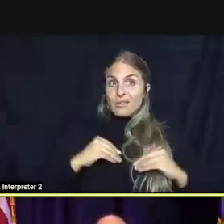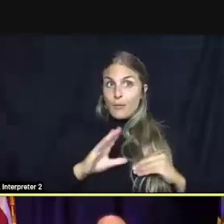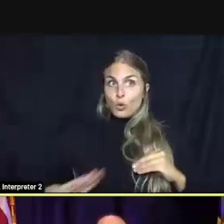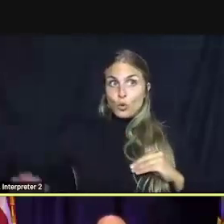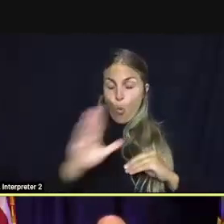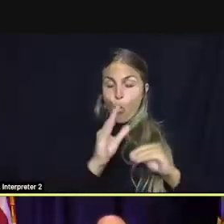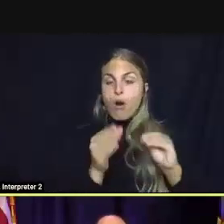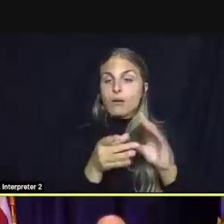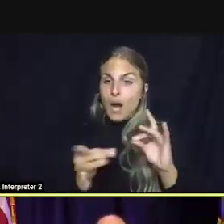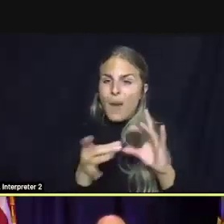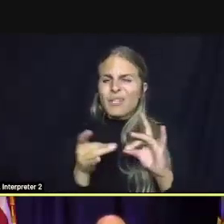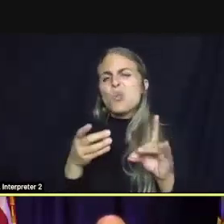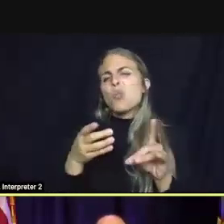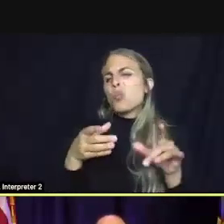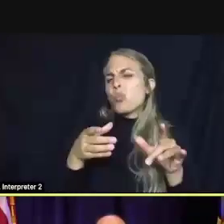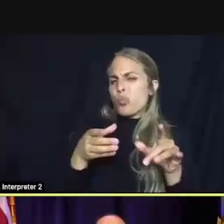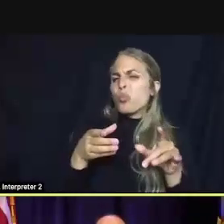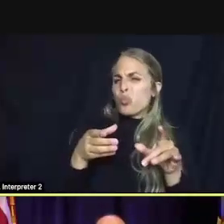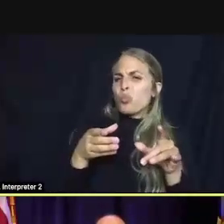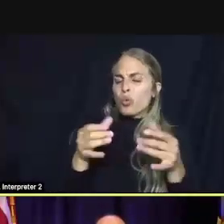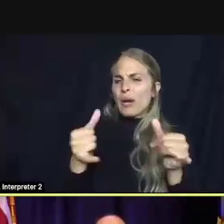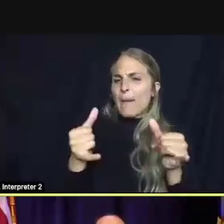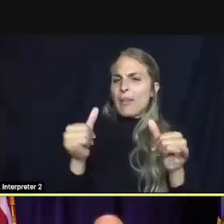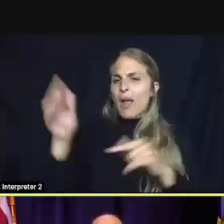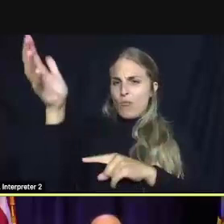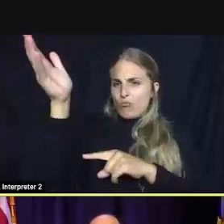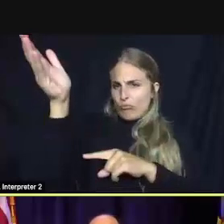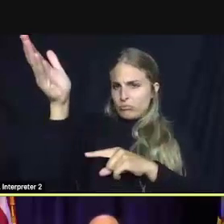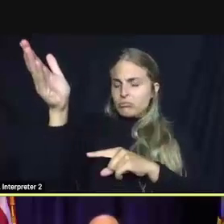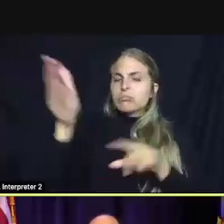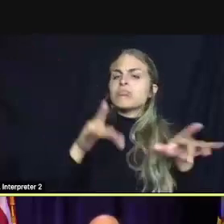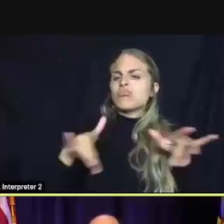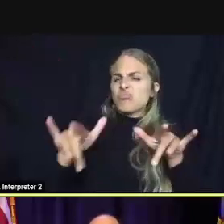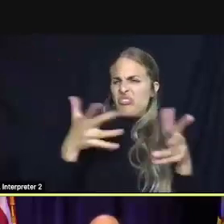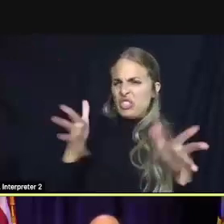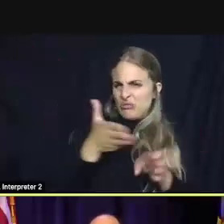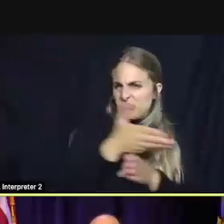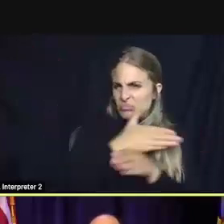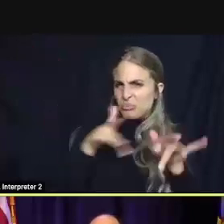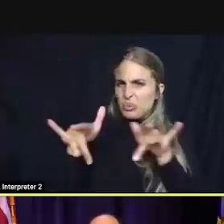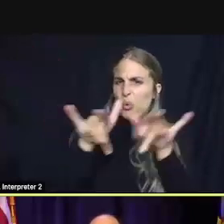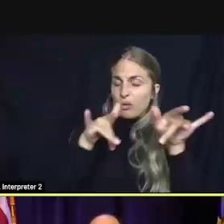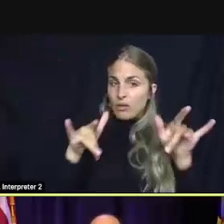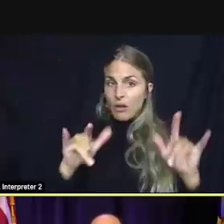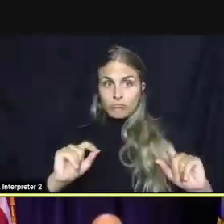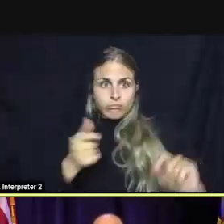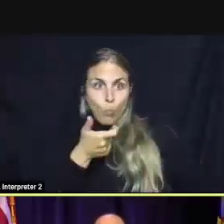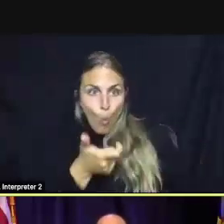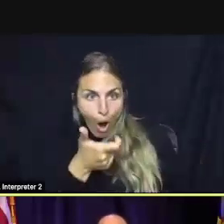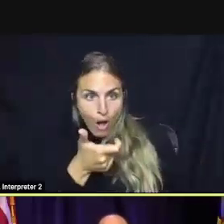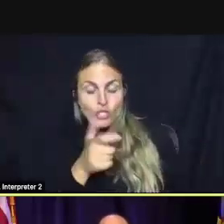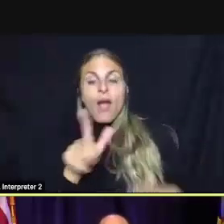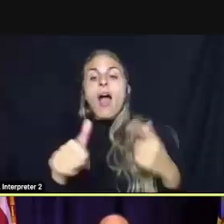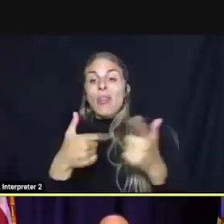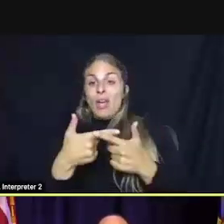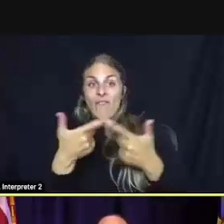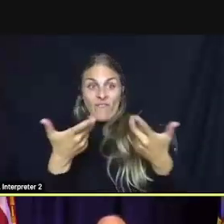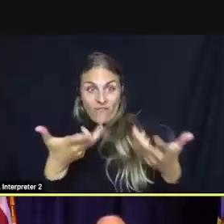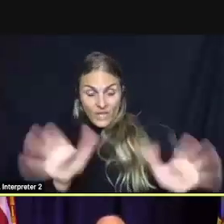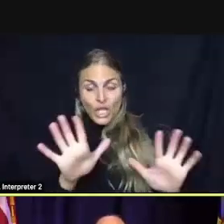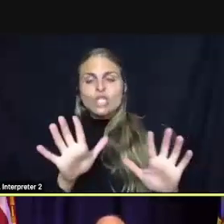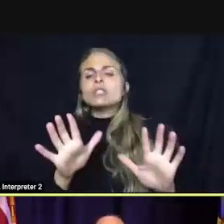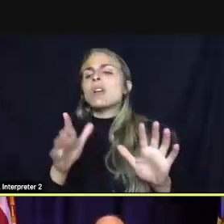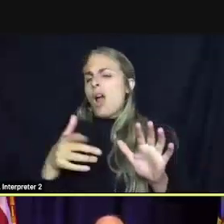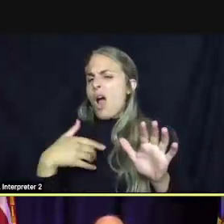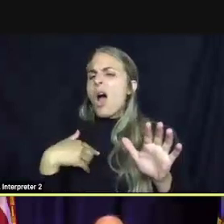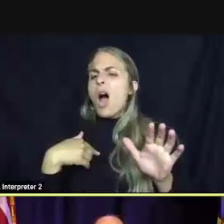del 2021. Antes de que empecemos con los comentarios orales de los participantes, a continuación verán una